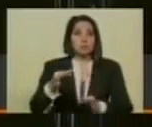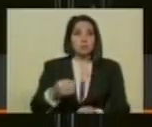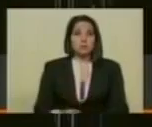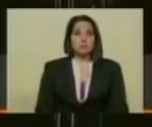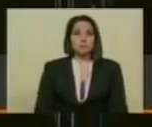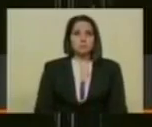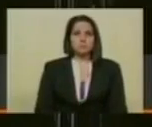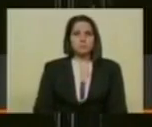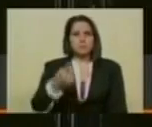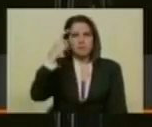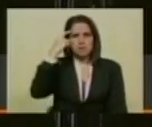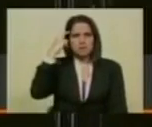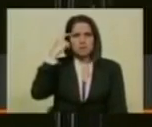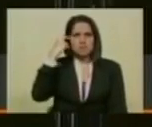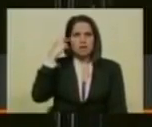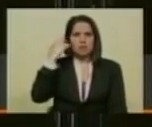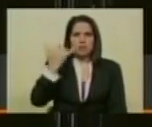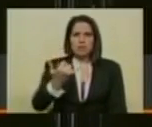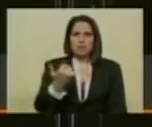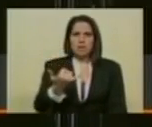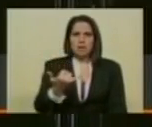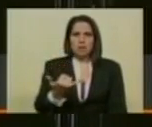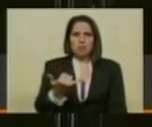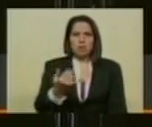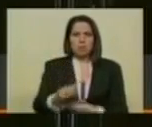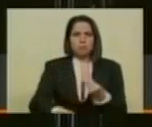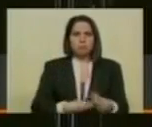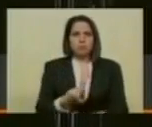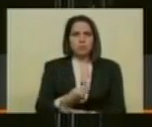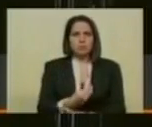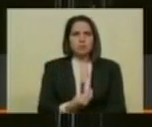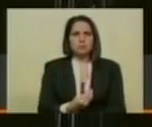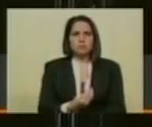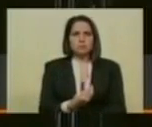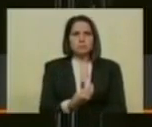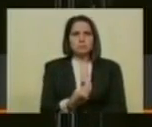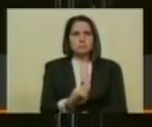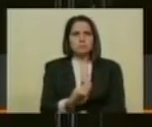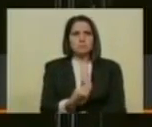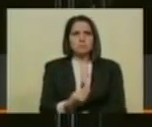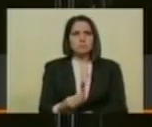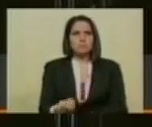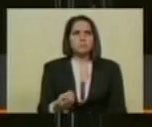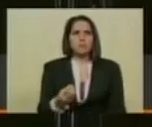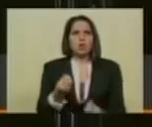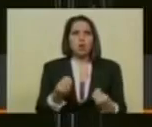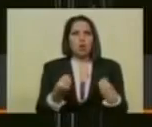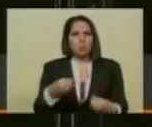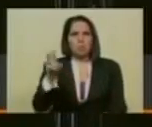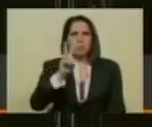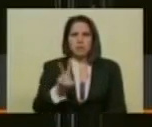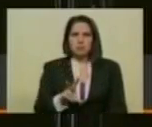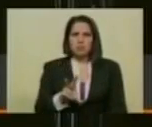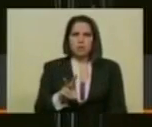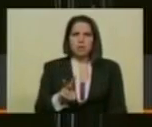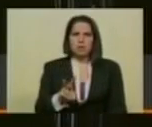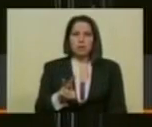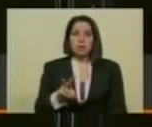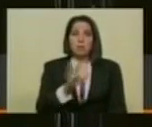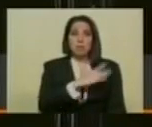Saben ustedes, porque yo lo he contado, durante todos esos días estuvo instalado en Venezuela el expresidente